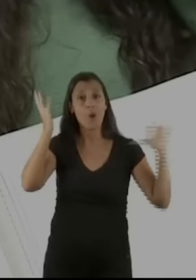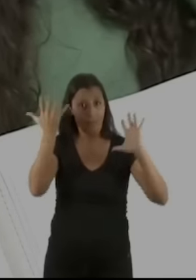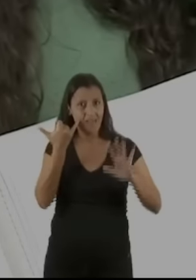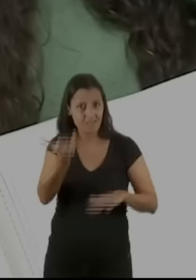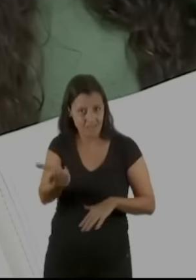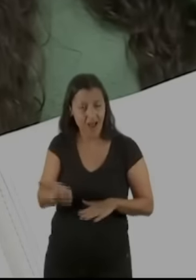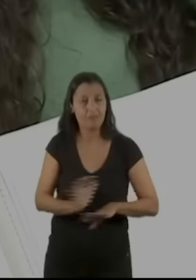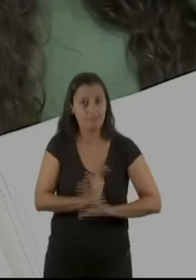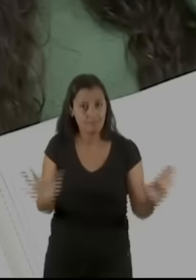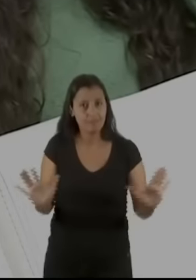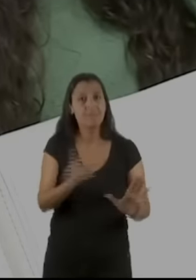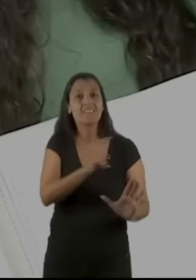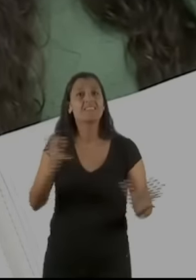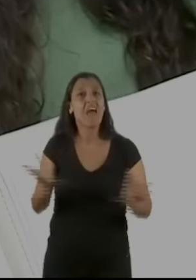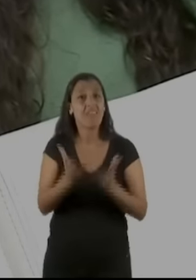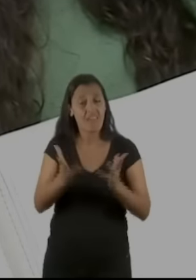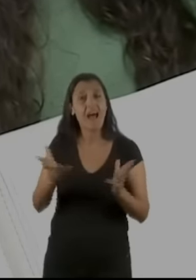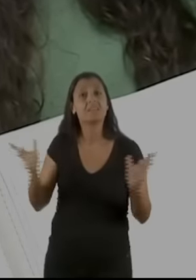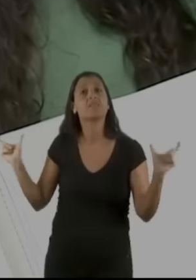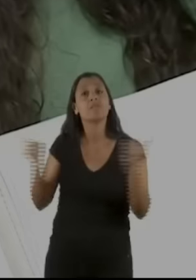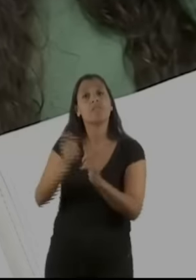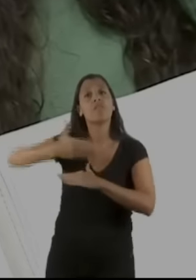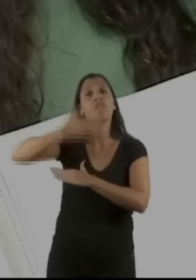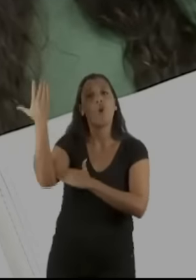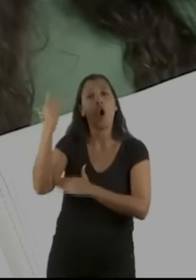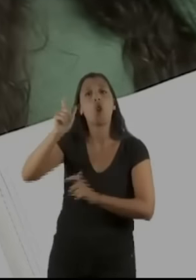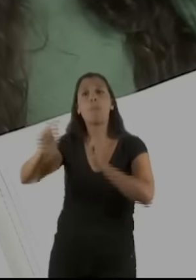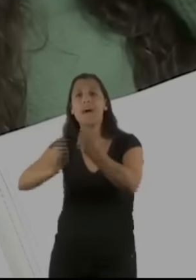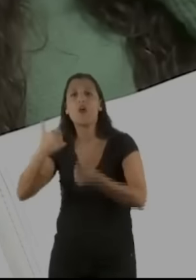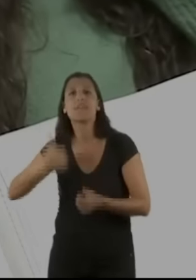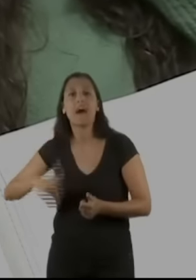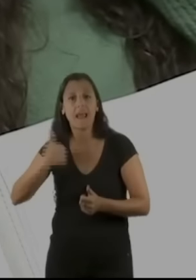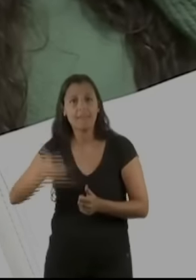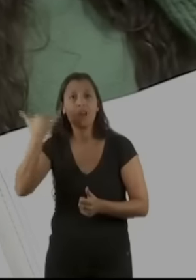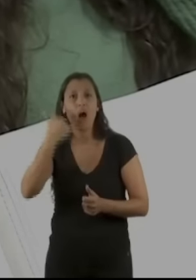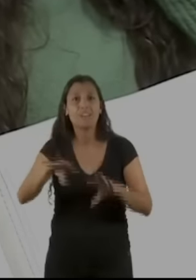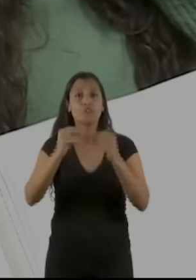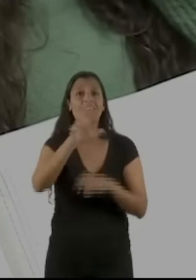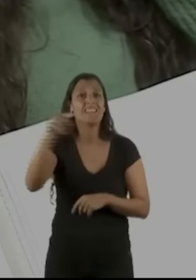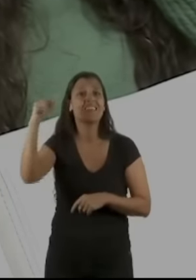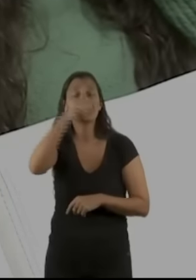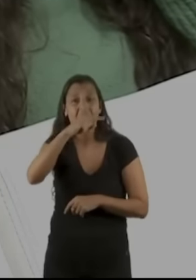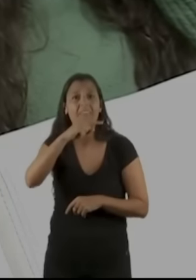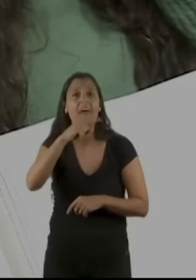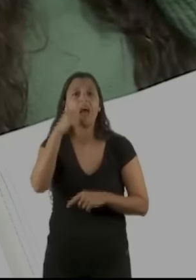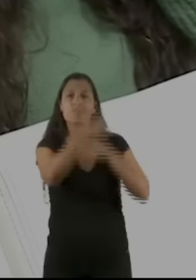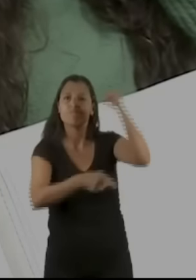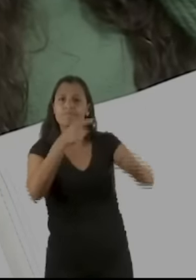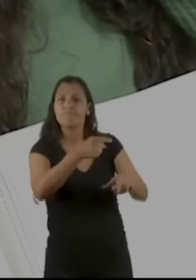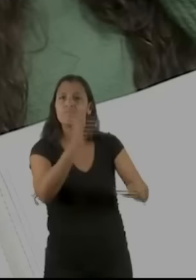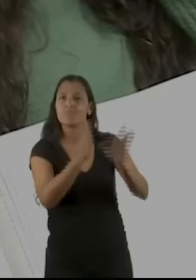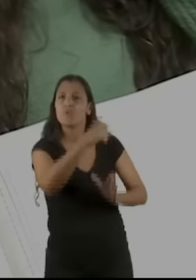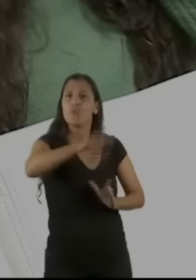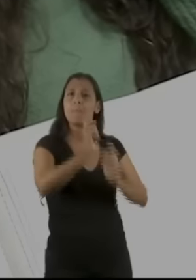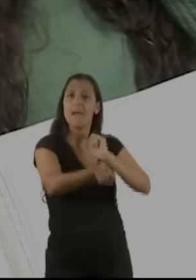Javier Miley el Foro de periodistas argentinos registró 37 ates a los periodistas